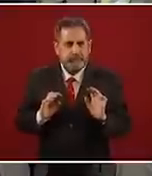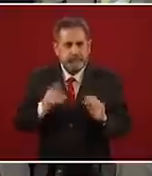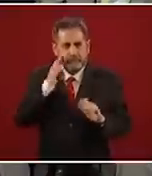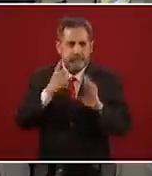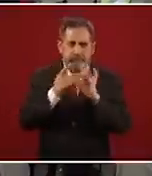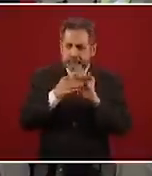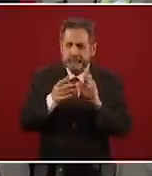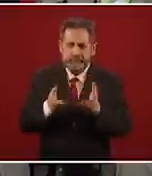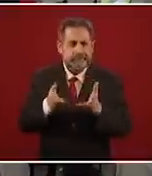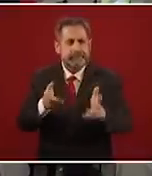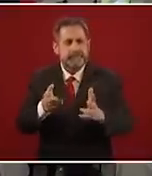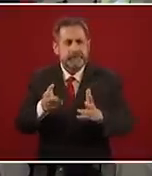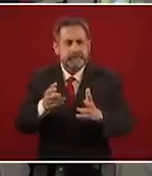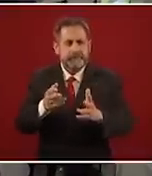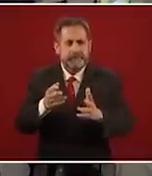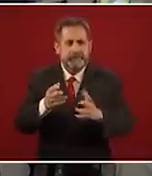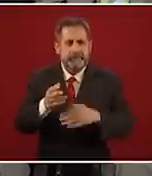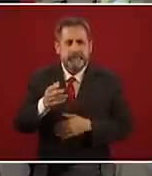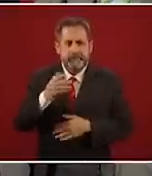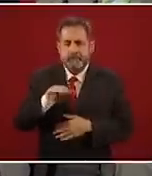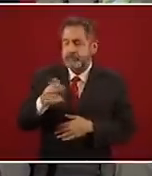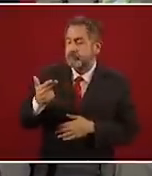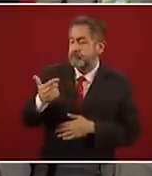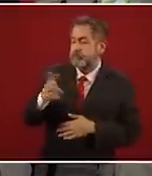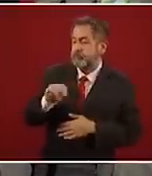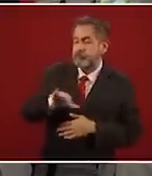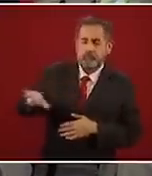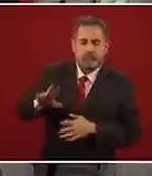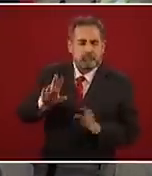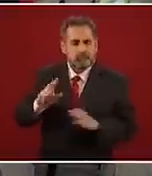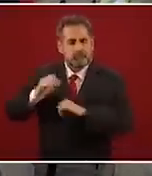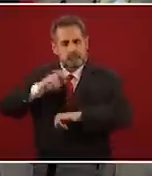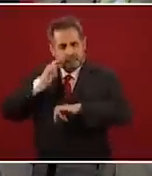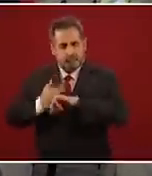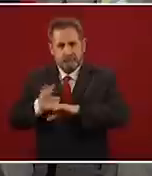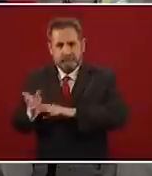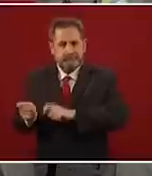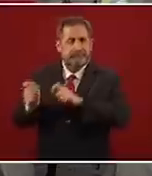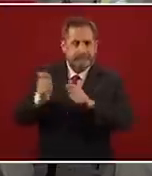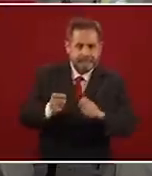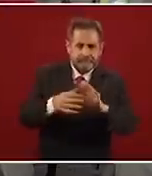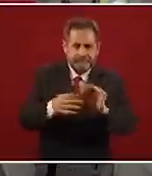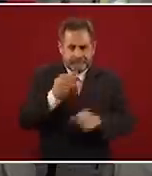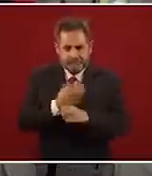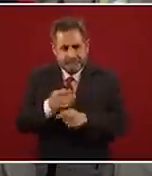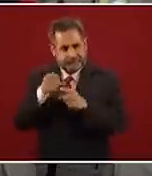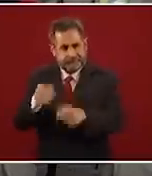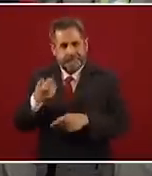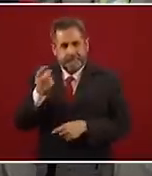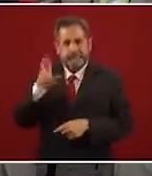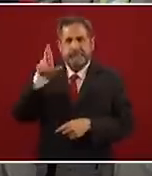para no hacer a un lado a Hugo, que es el vocero, pero en esta ocasión que el